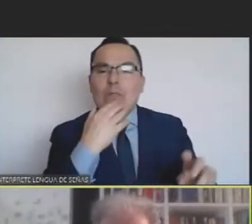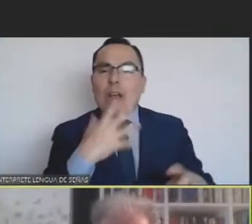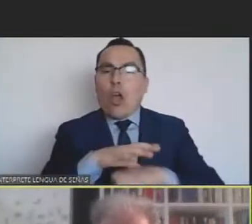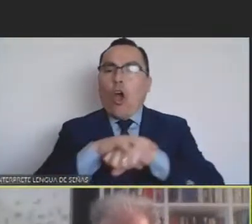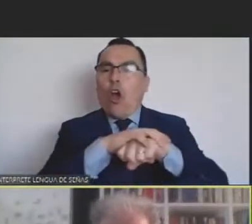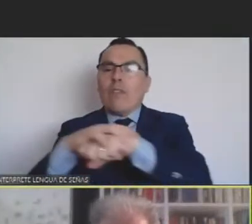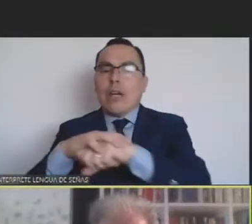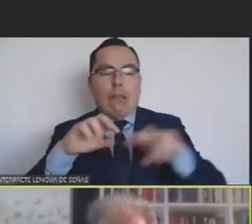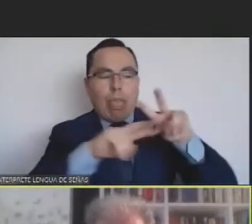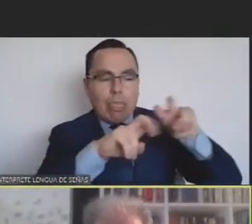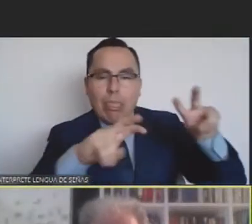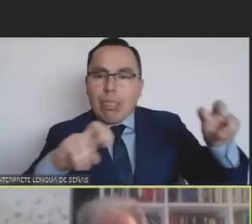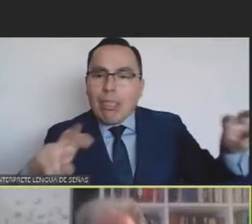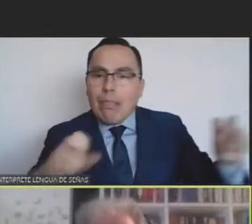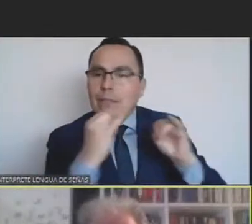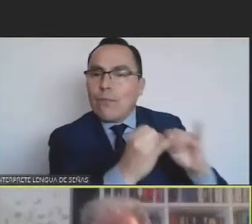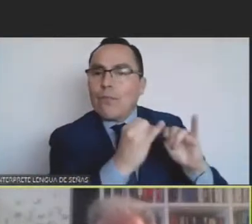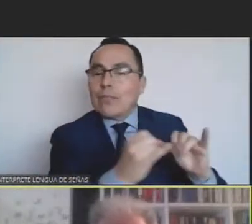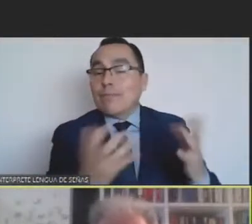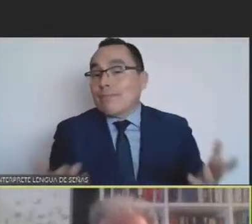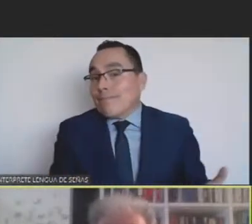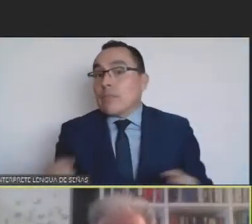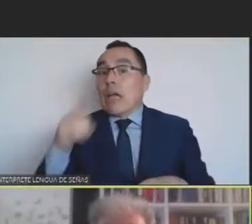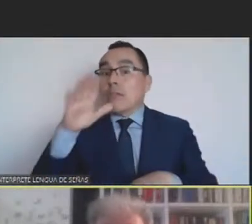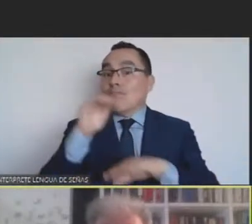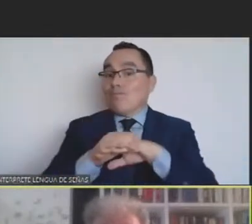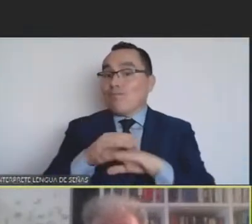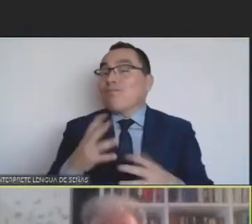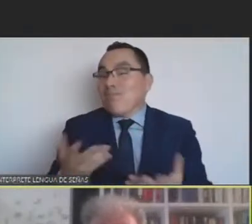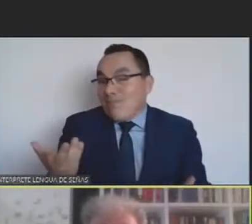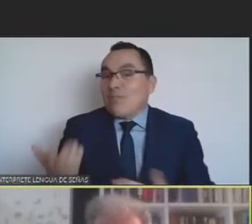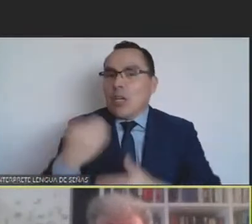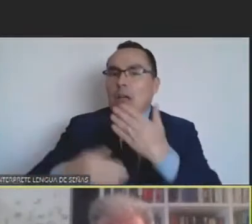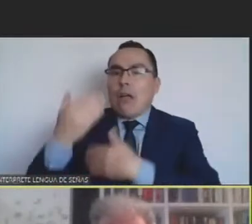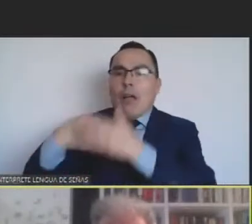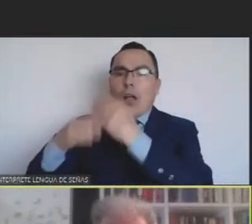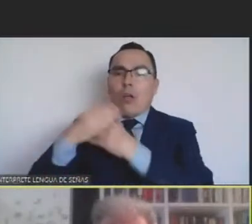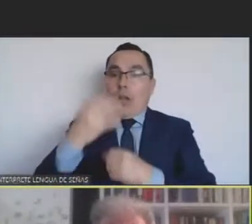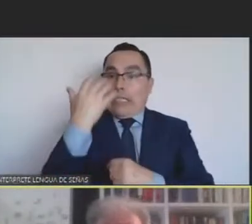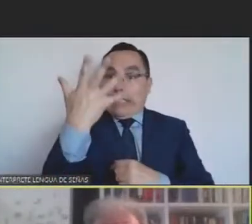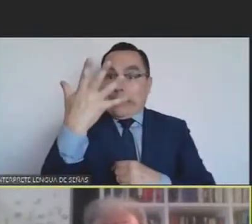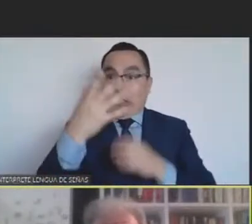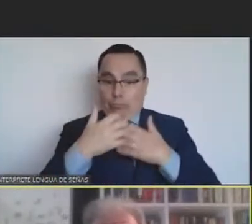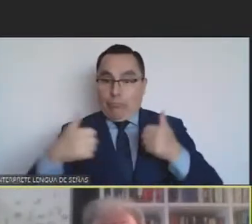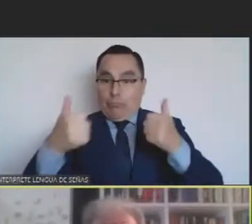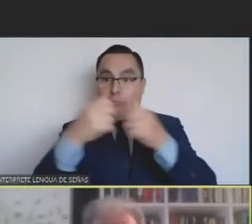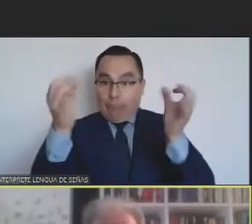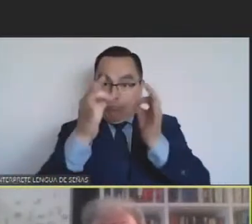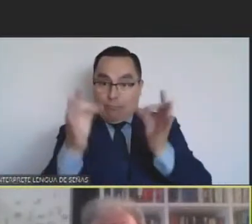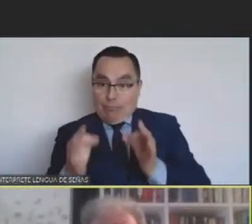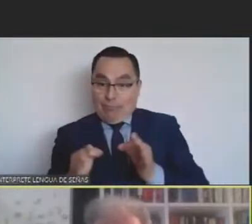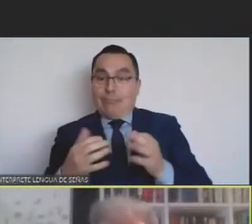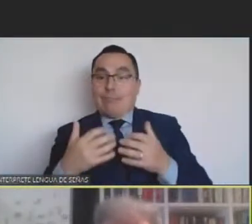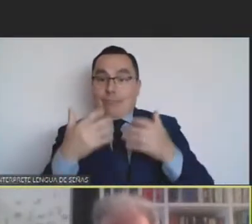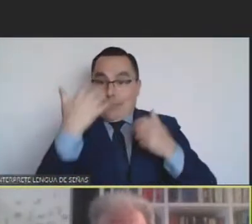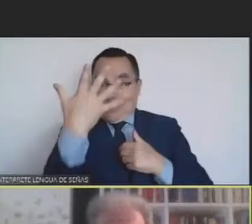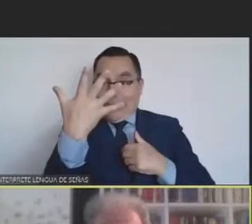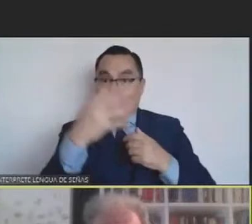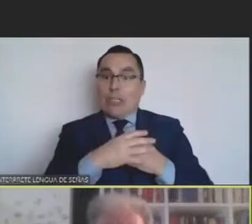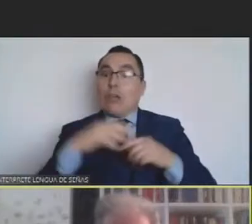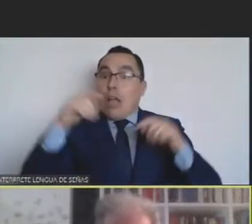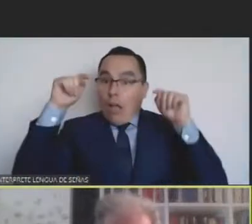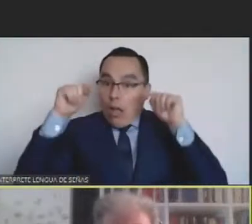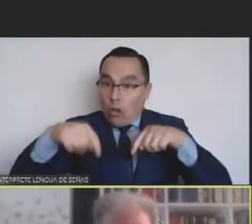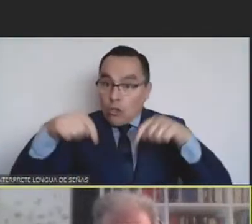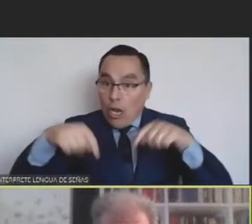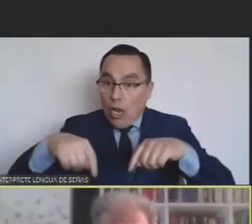empeño que uno quisiera. Y ahí hay un pecado de origen, que los 5 consejeros del CERVEL son, en la práctica,